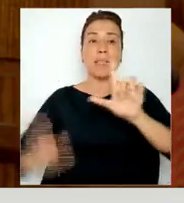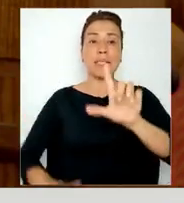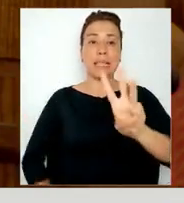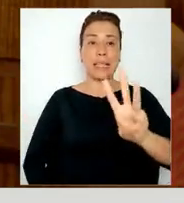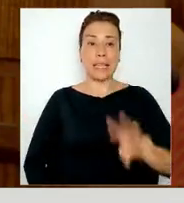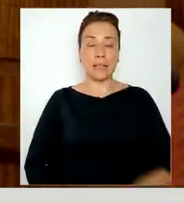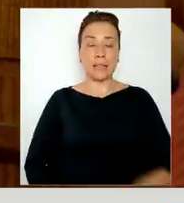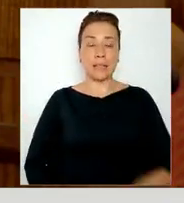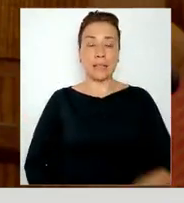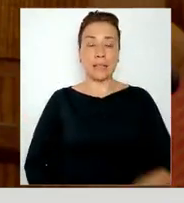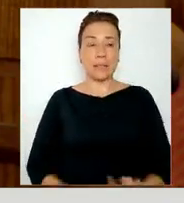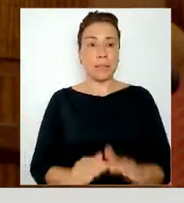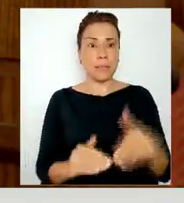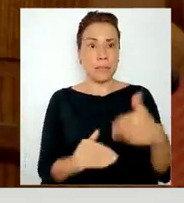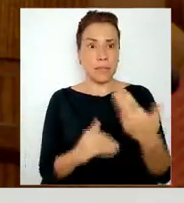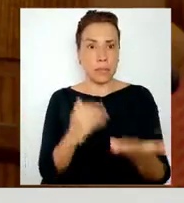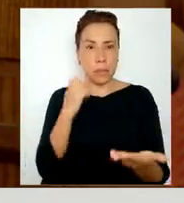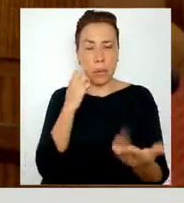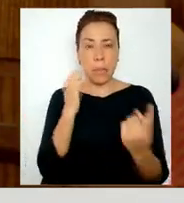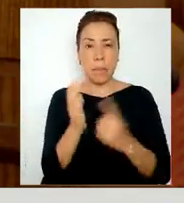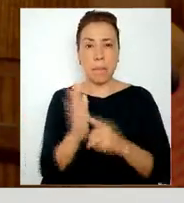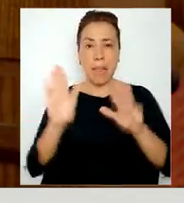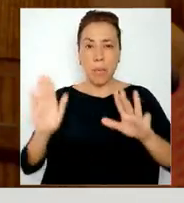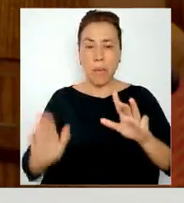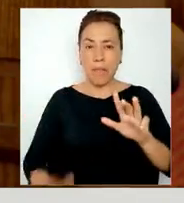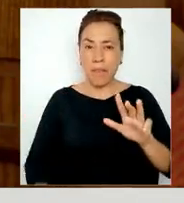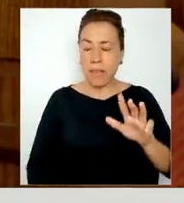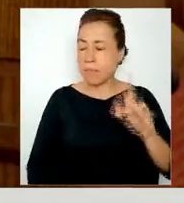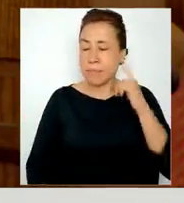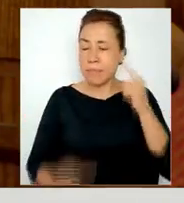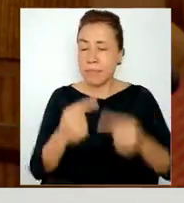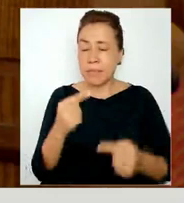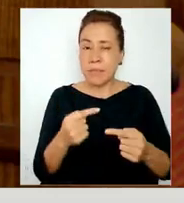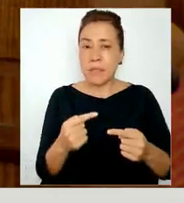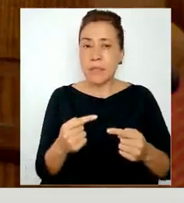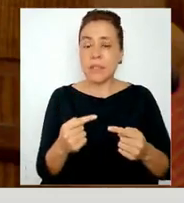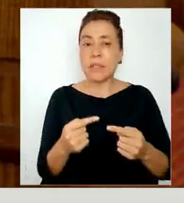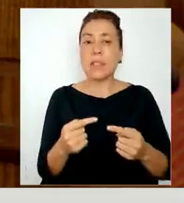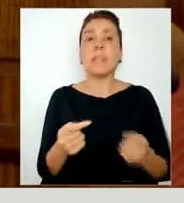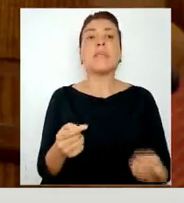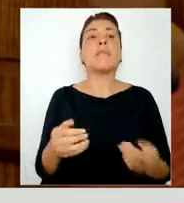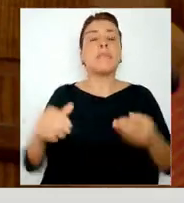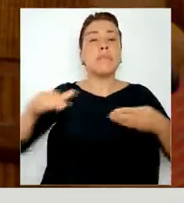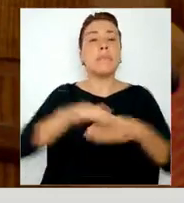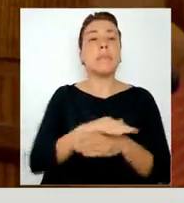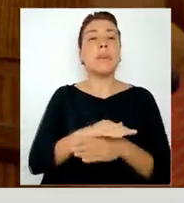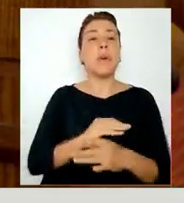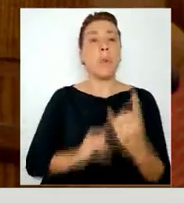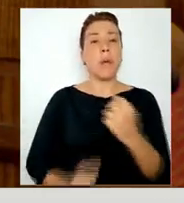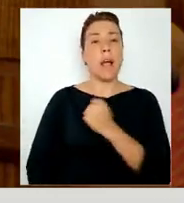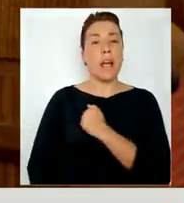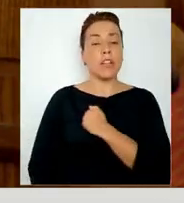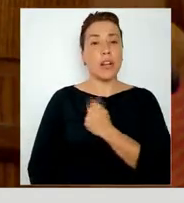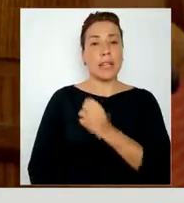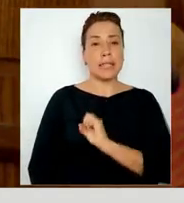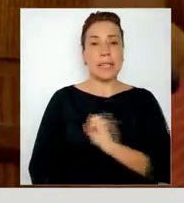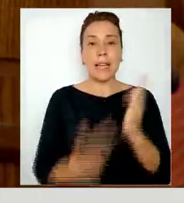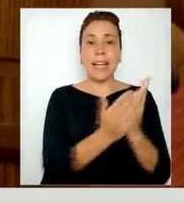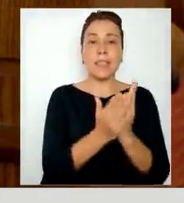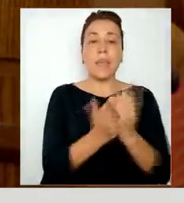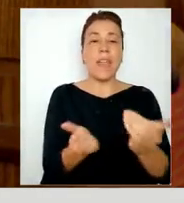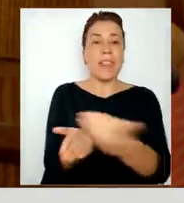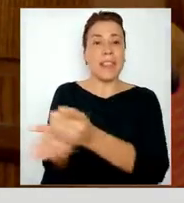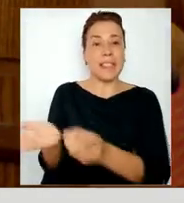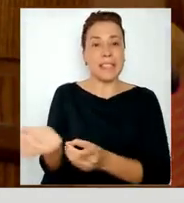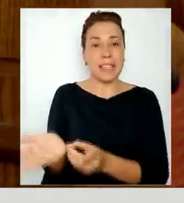en 1976 ingresó a la pontificia Universidad Católica de Santiago para estudiar diseño en